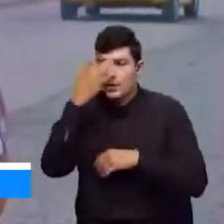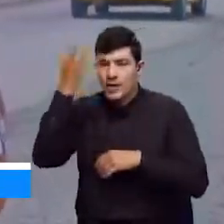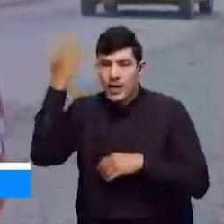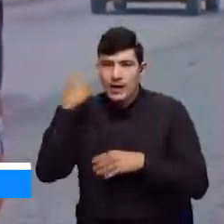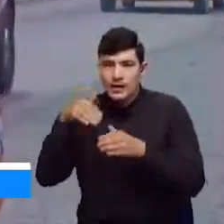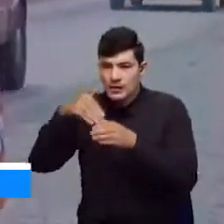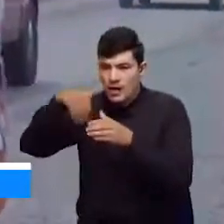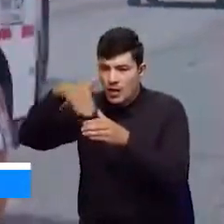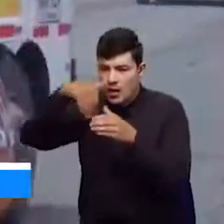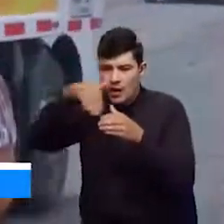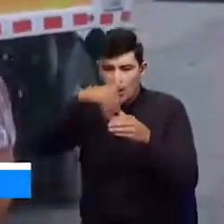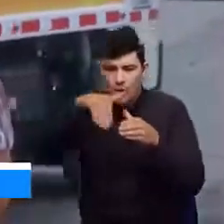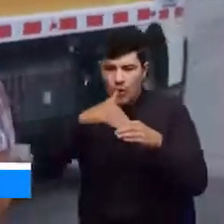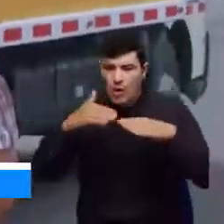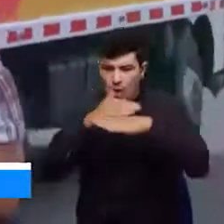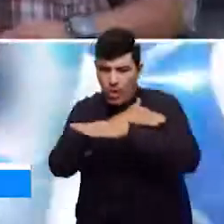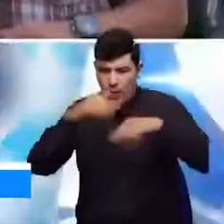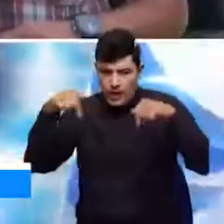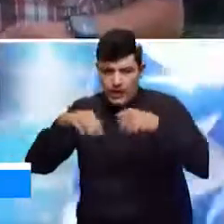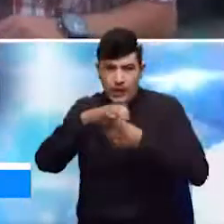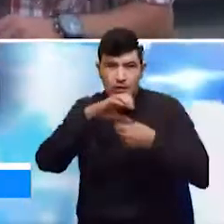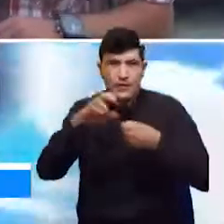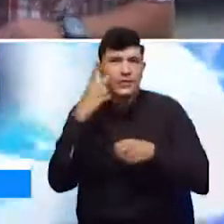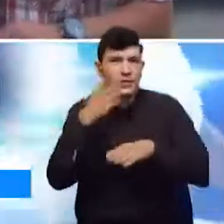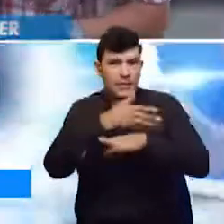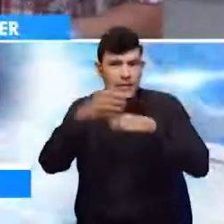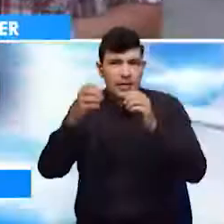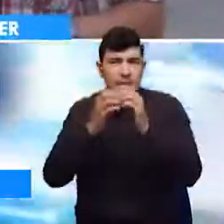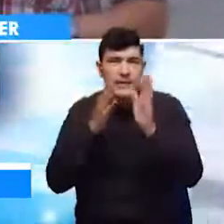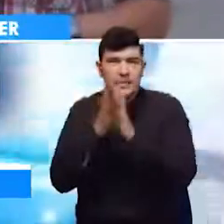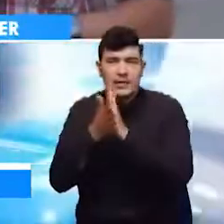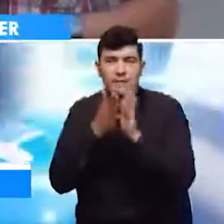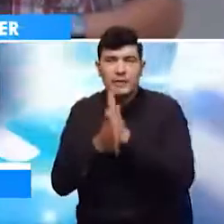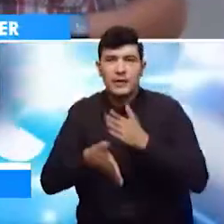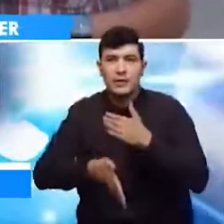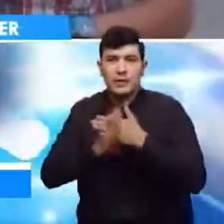cráteres, como ellos llaman, en toda la ciudad. Esta es toda la información desde Cúcuta, norte de Santander.